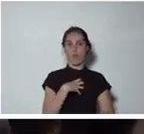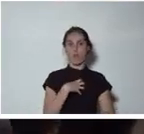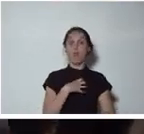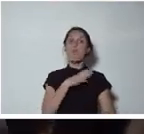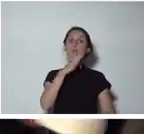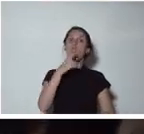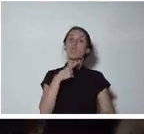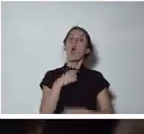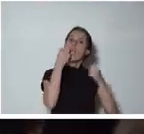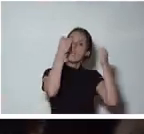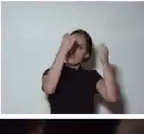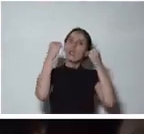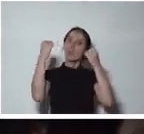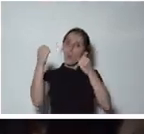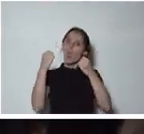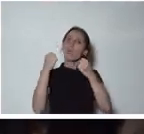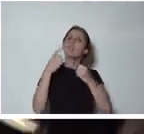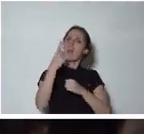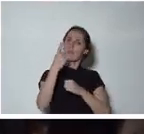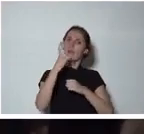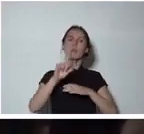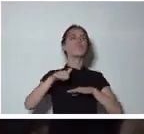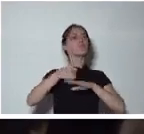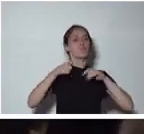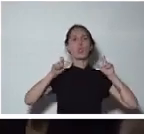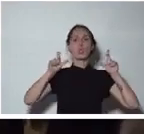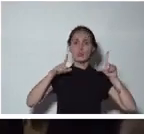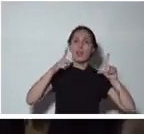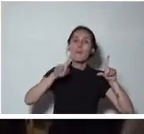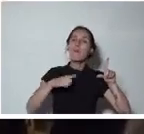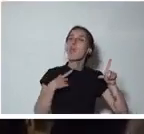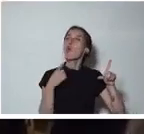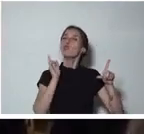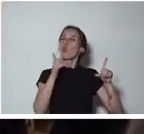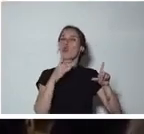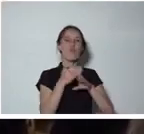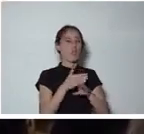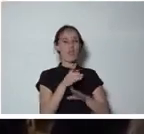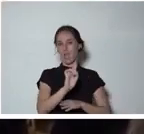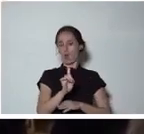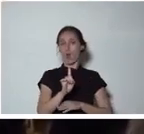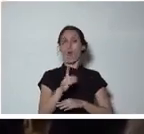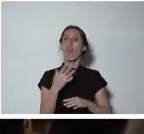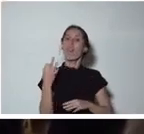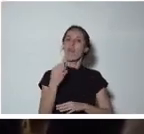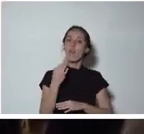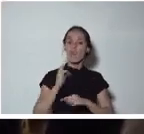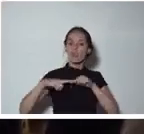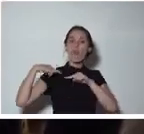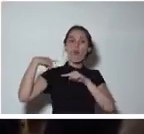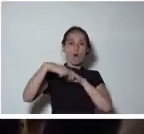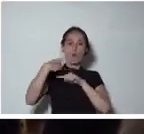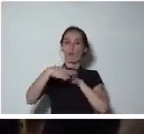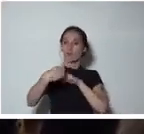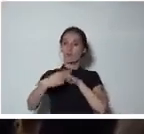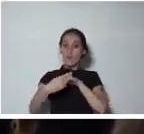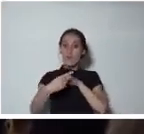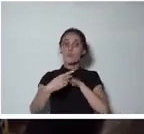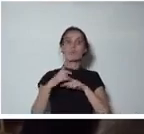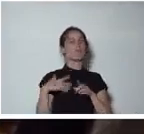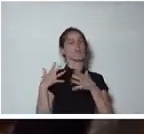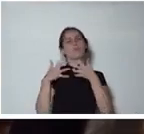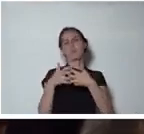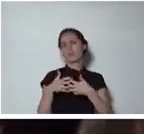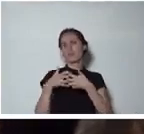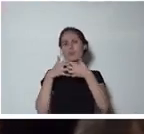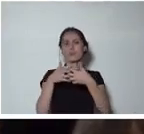instituciones pero no es suficiente con llegar a las instituciones cada día hay que pelear concretamente para dar contenido a esos derechos y